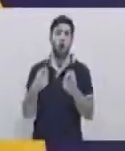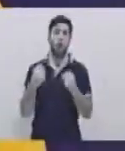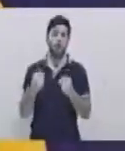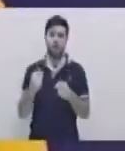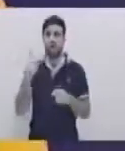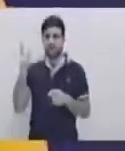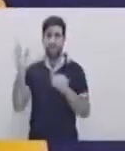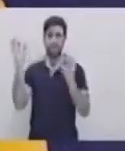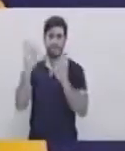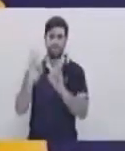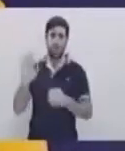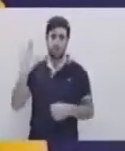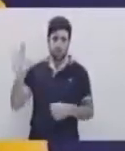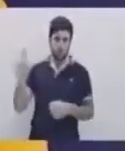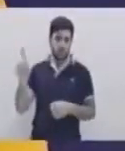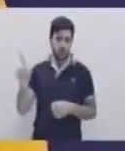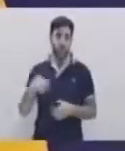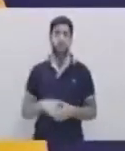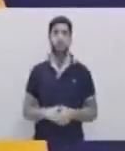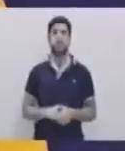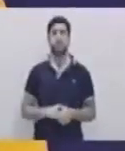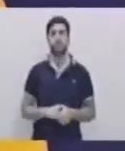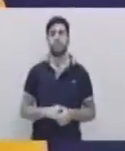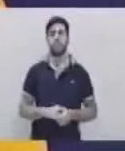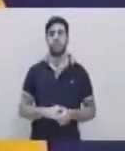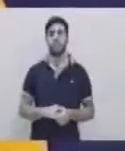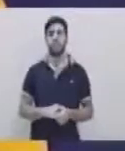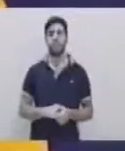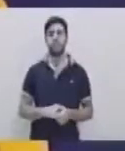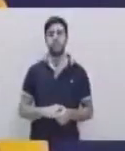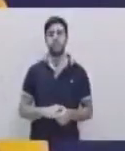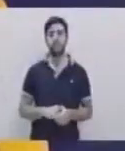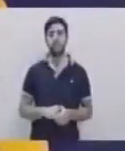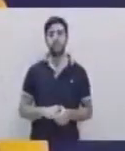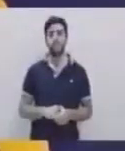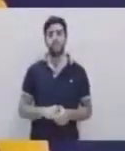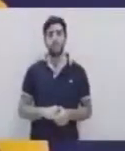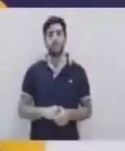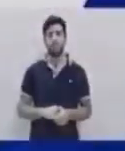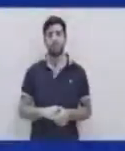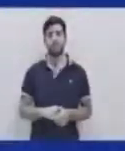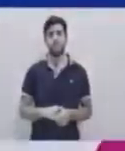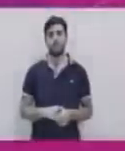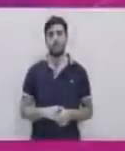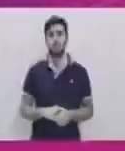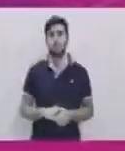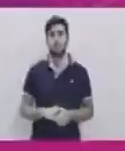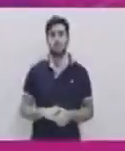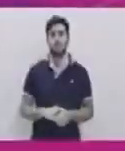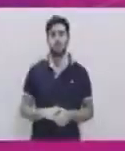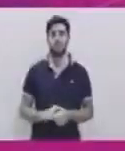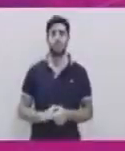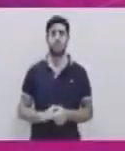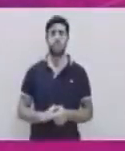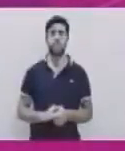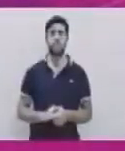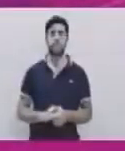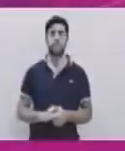fondo, que sería uno de los planos que tendríamos directamente definidos dentro de ellos.